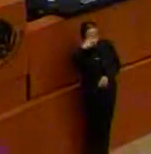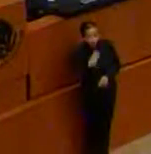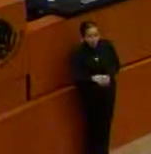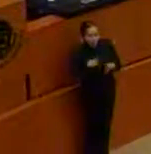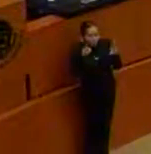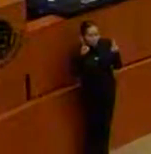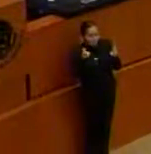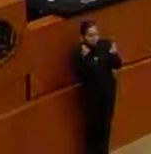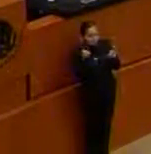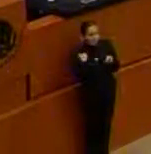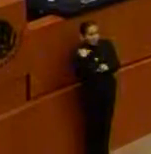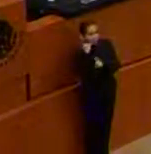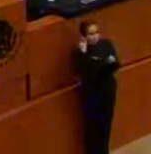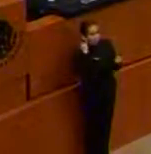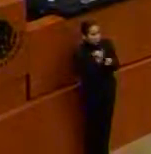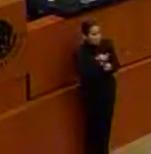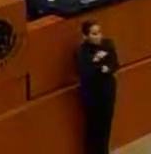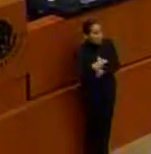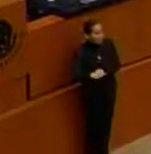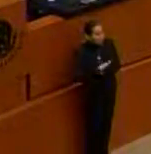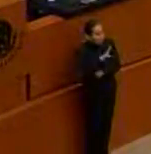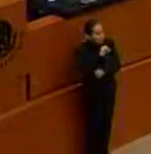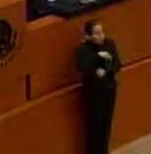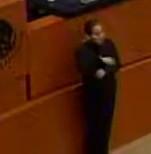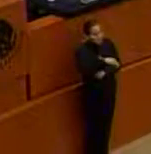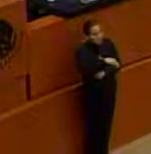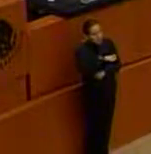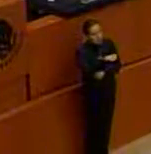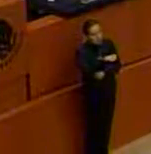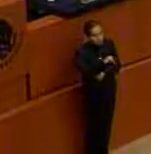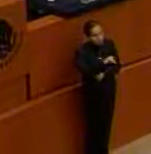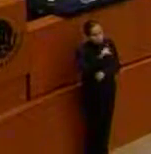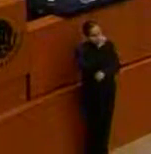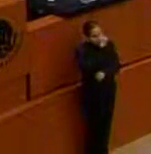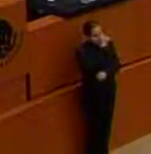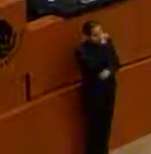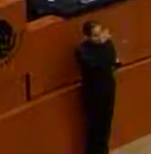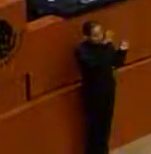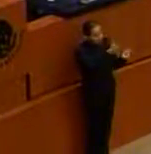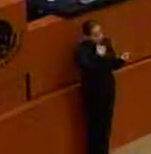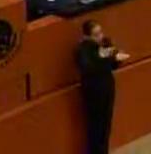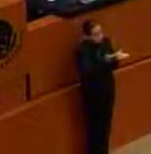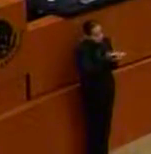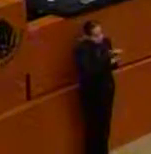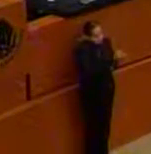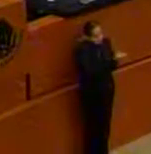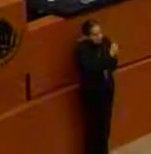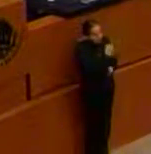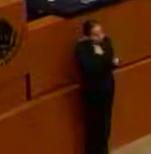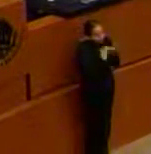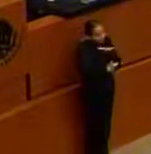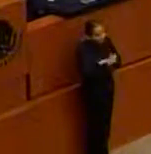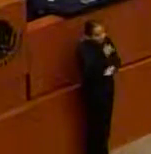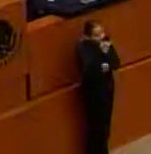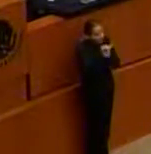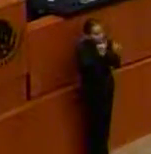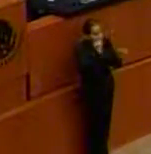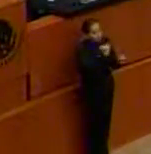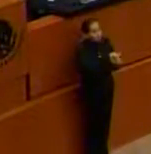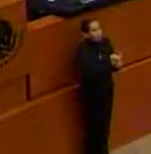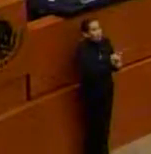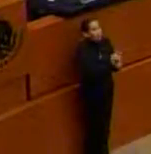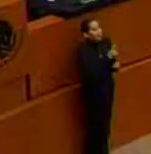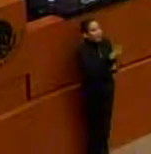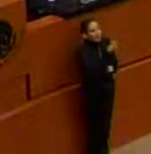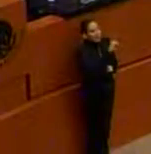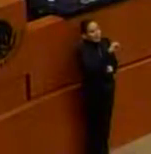Consejo Mexicano de Asuntos Internacionales, COMEXI, del Consejo de Asuntos Estratégicos y Negociaciones